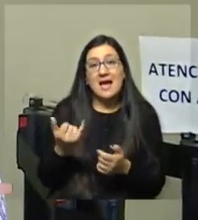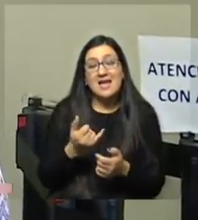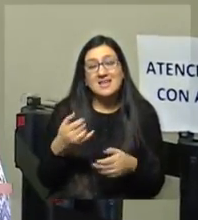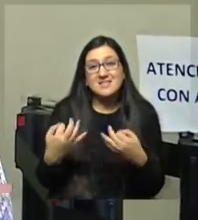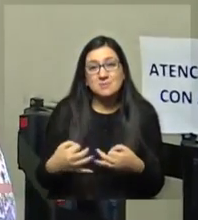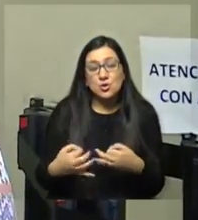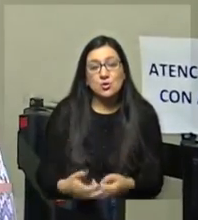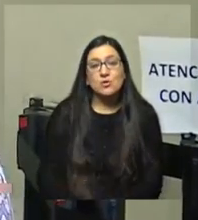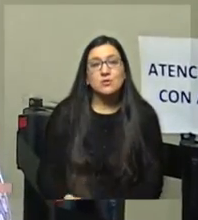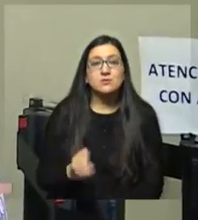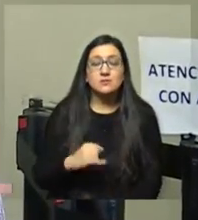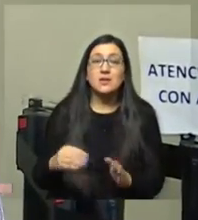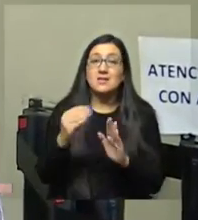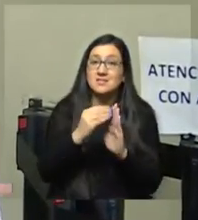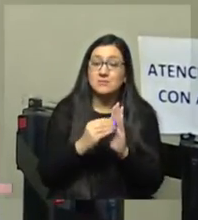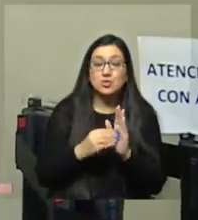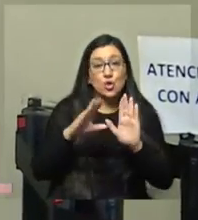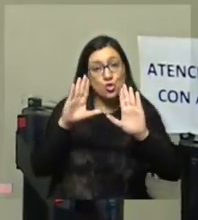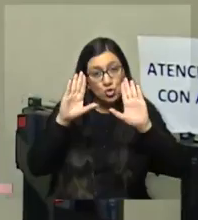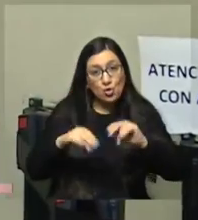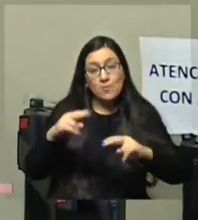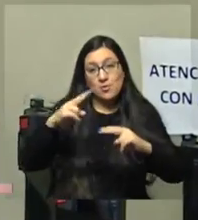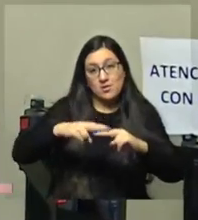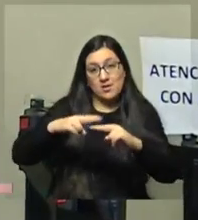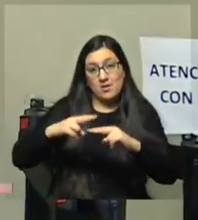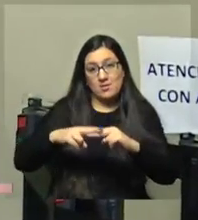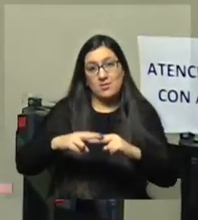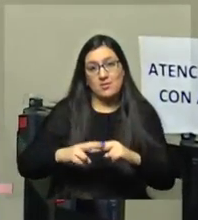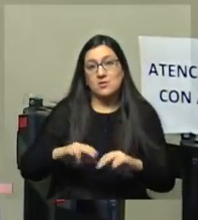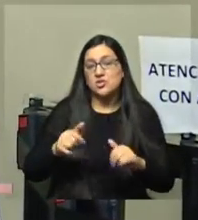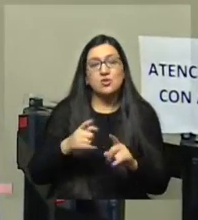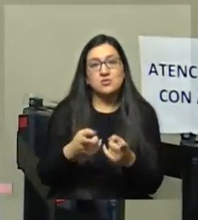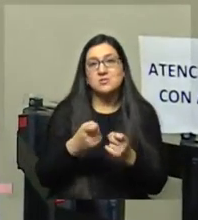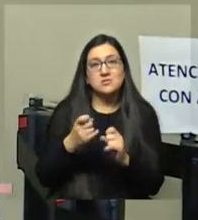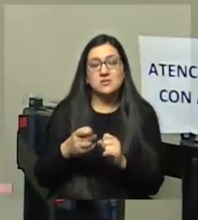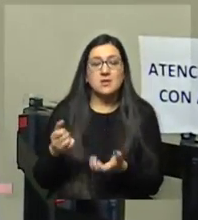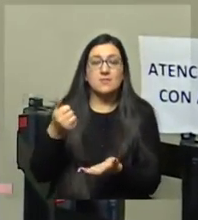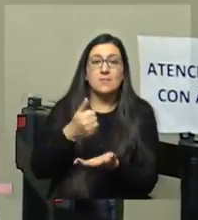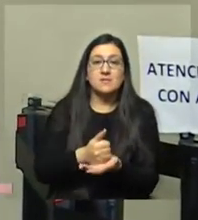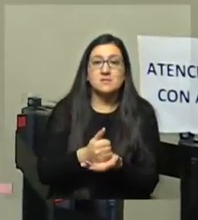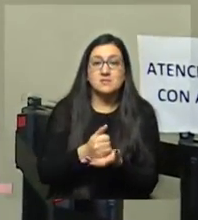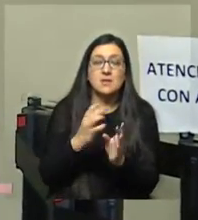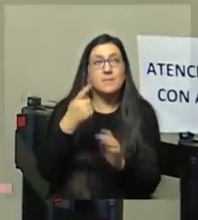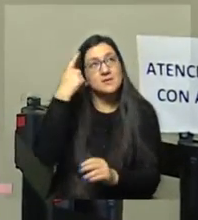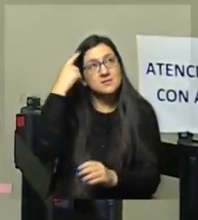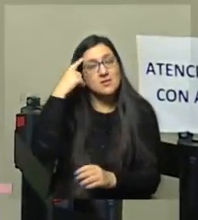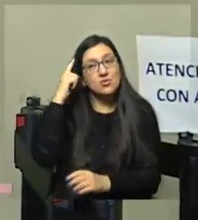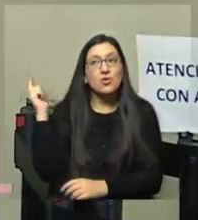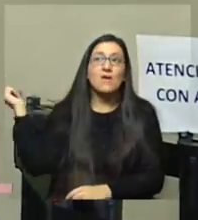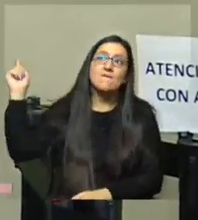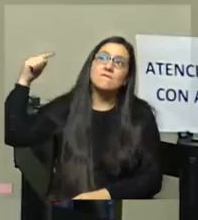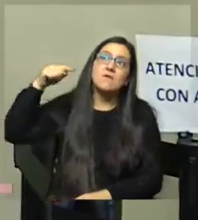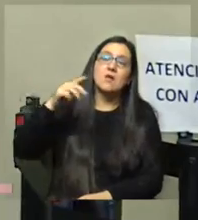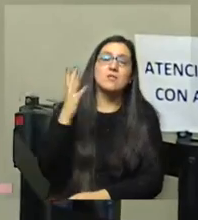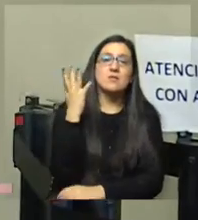nosotros, las inscripciones son todas online, ahora como tú bien comentabas, ya no tienen que venir personalmente, sobre todo pensando en los que son del interior, que antes